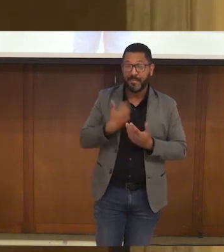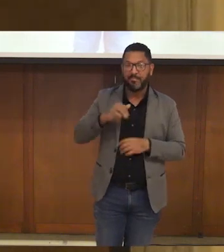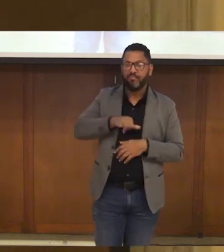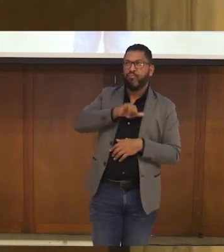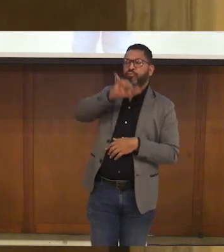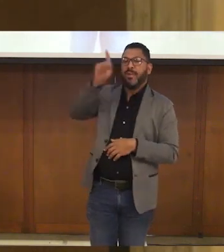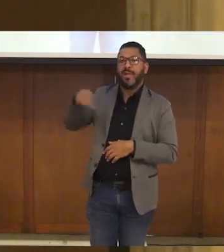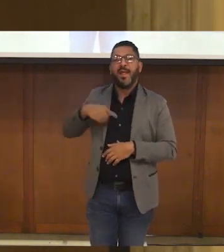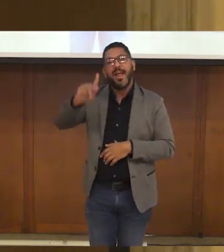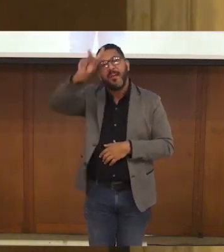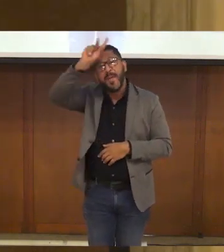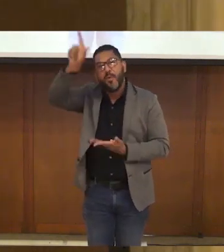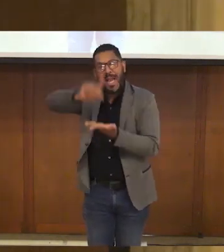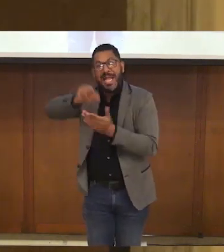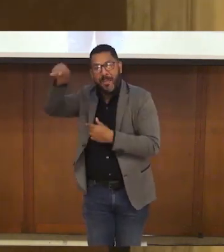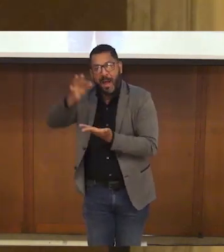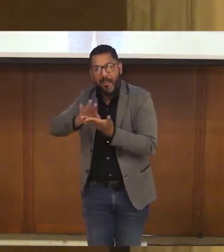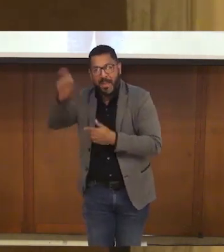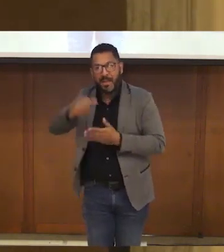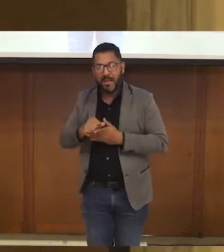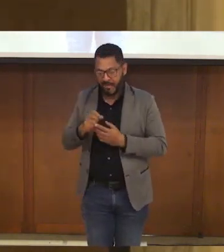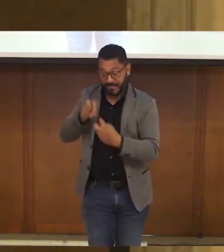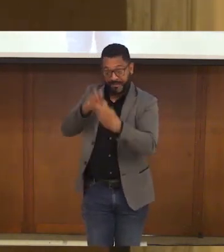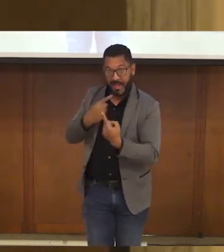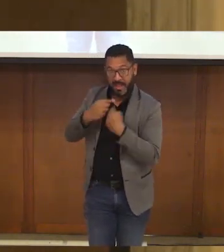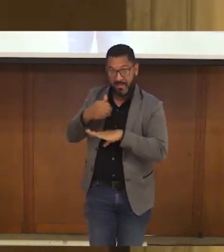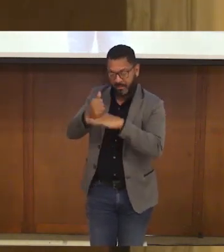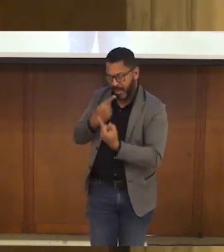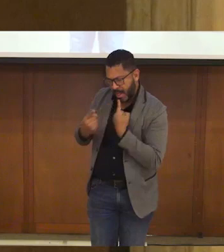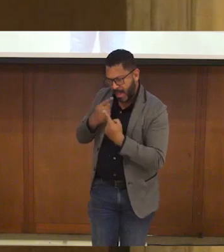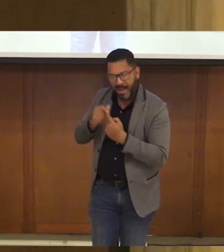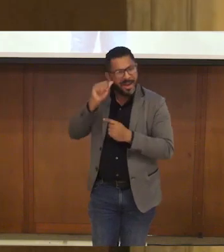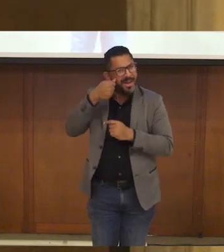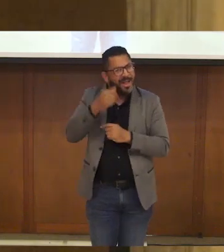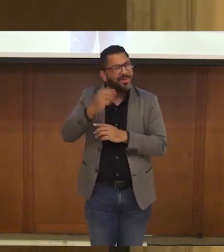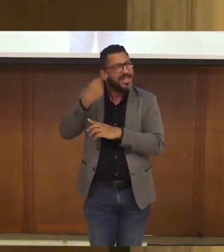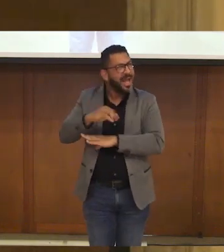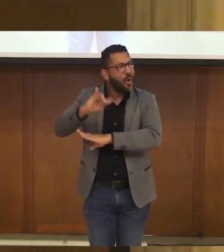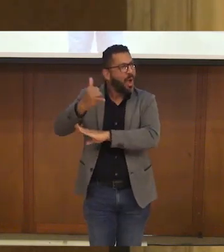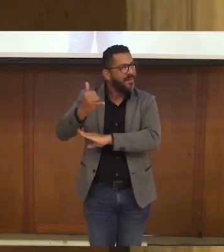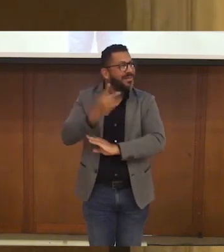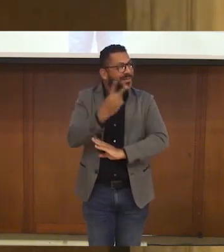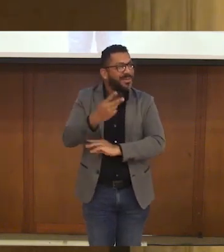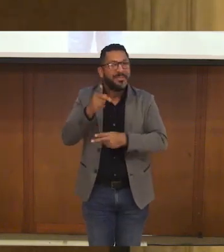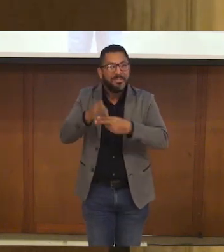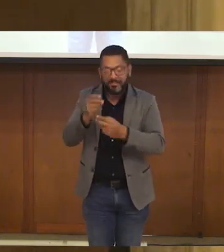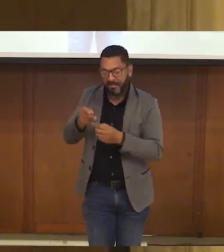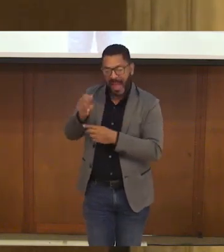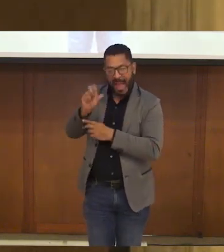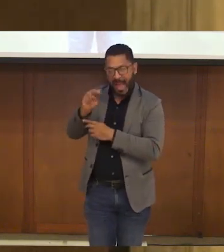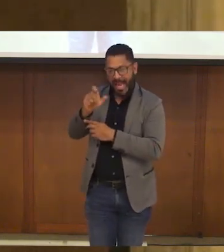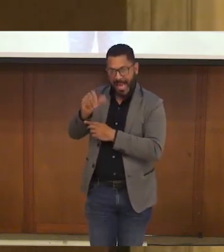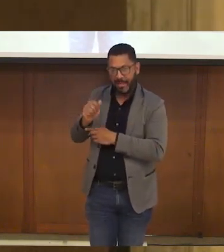estando en la gira en Lima, yo le dije a mi editor lo que había pasado. Ese día era un jueves, ¿te acuerdas? Ángela y Ángela,